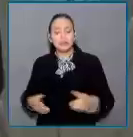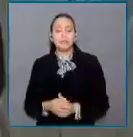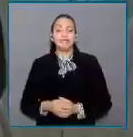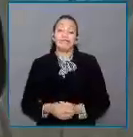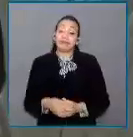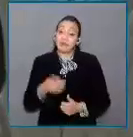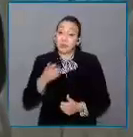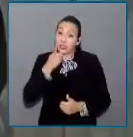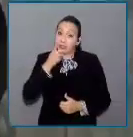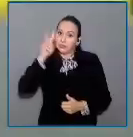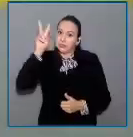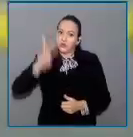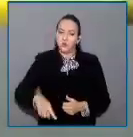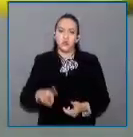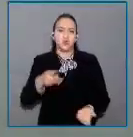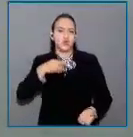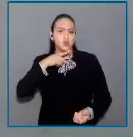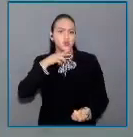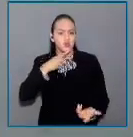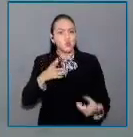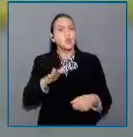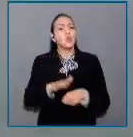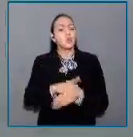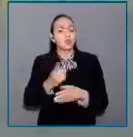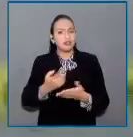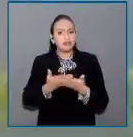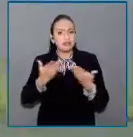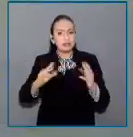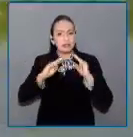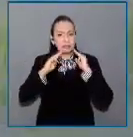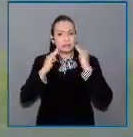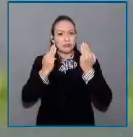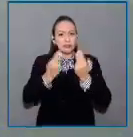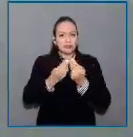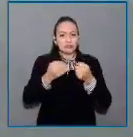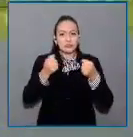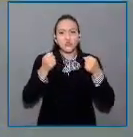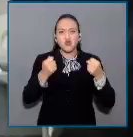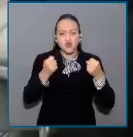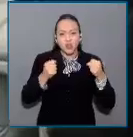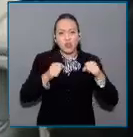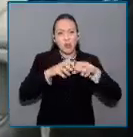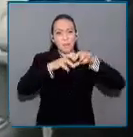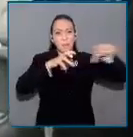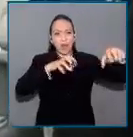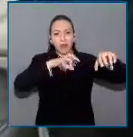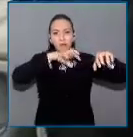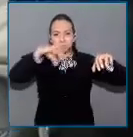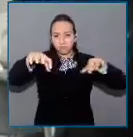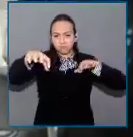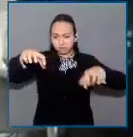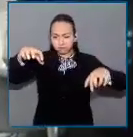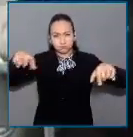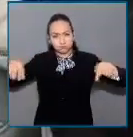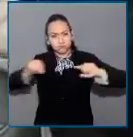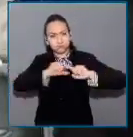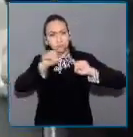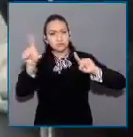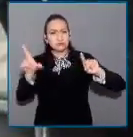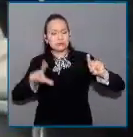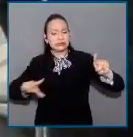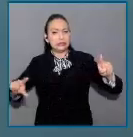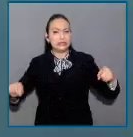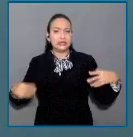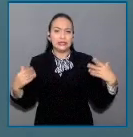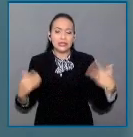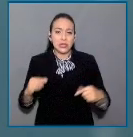sumamente preocupante porque seguimos viendo una clara mutación de la criminalidad que avanza y que se va